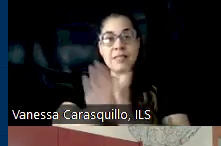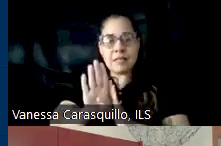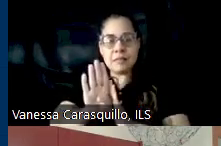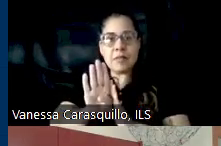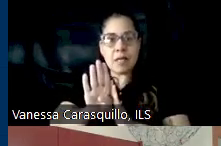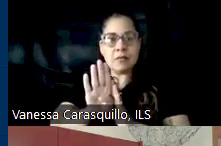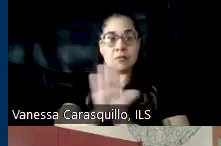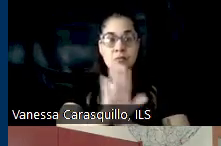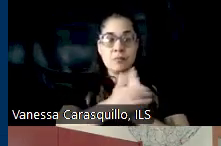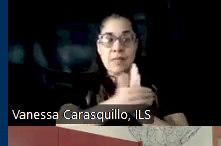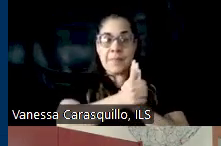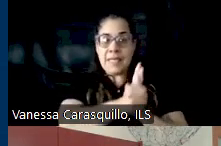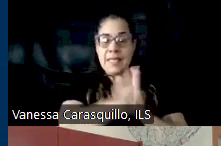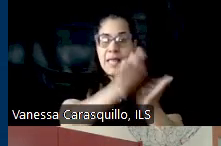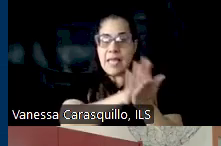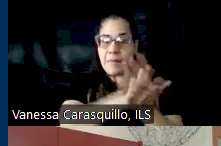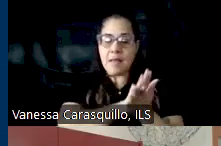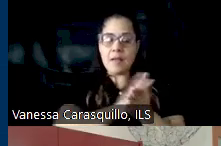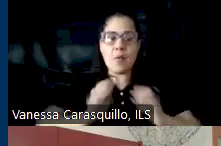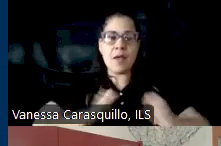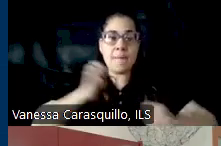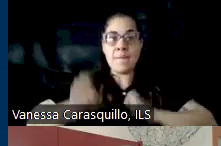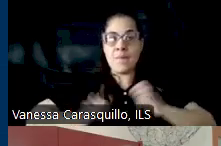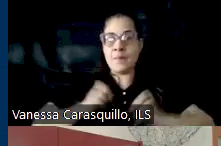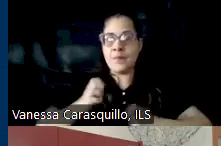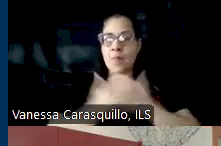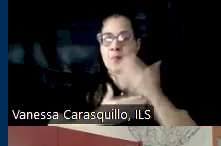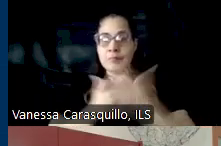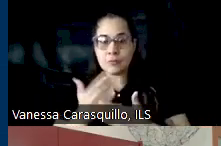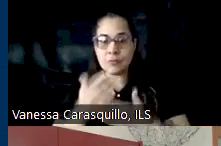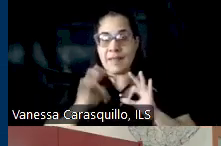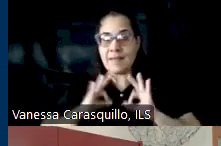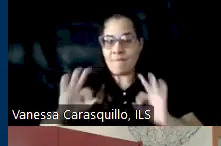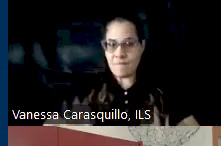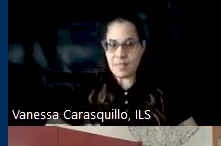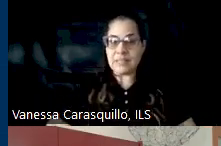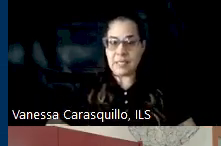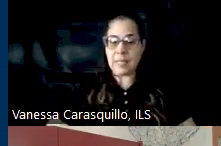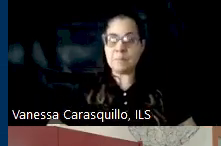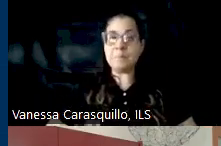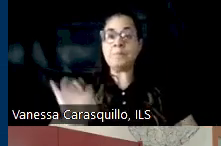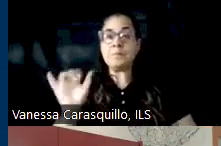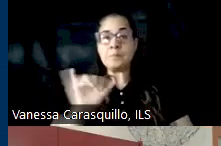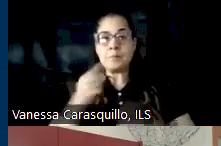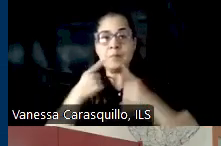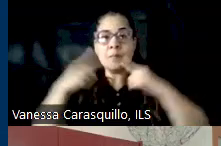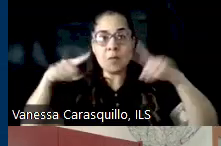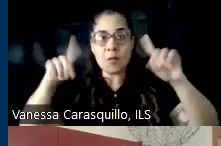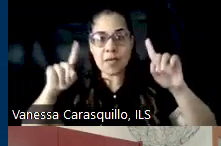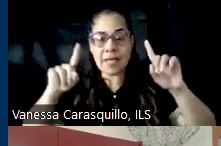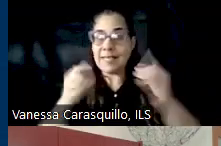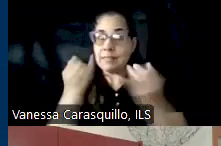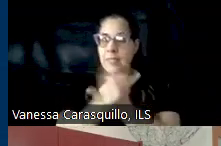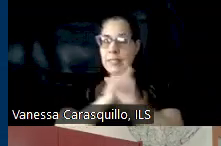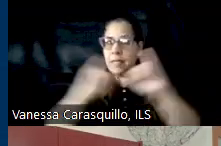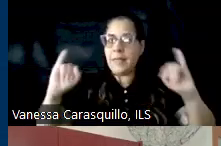destrezas académicas como emocionales, destrezas motoras y físicas, y lograr sobre todo ese gran nivel de independencia